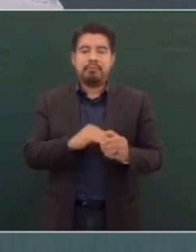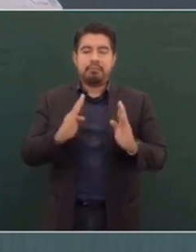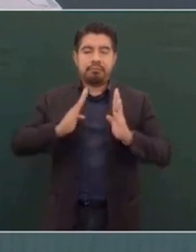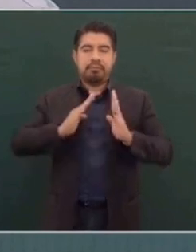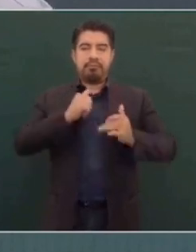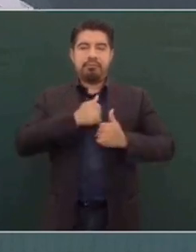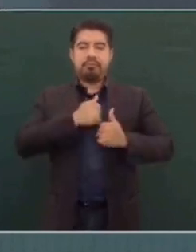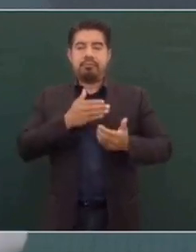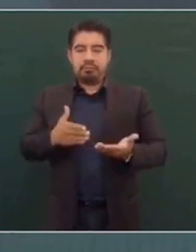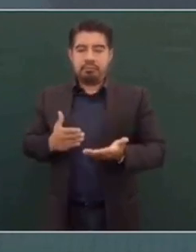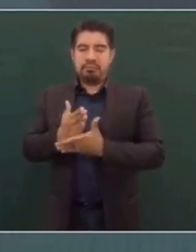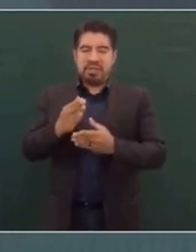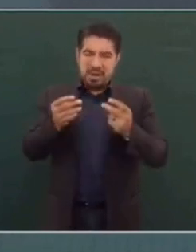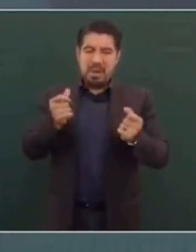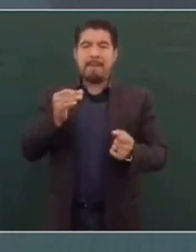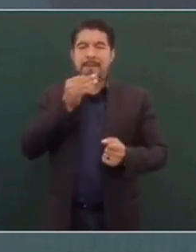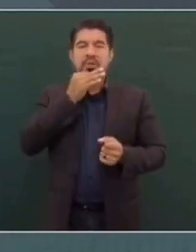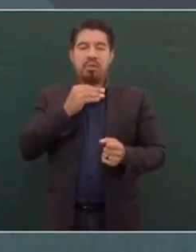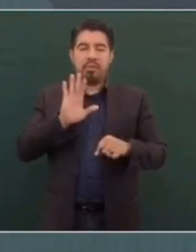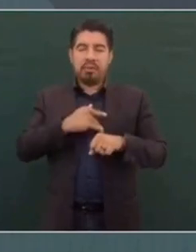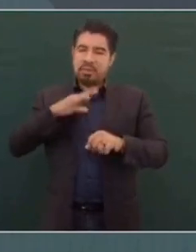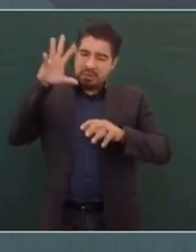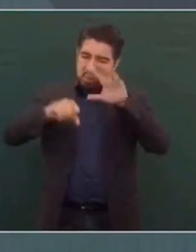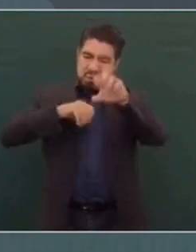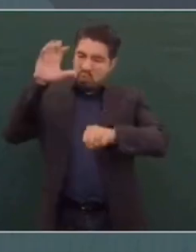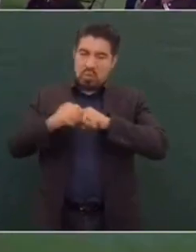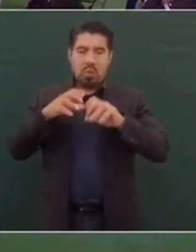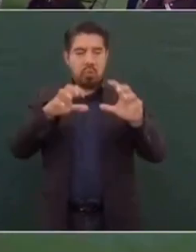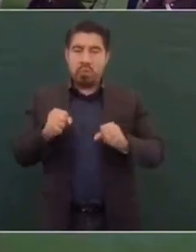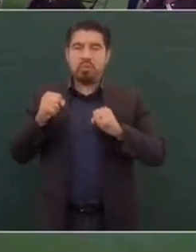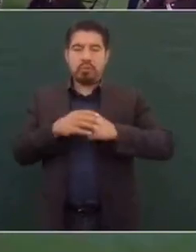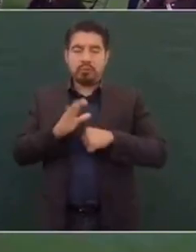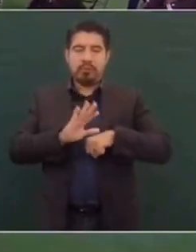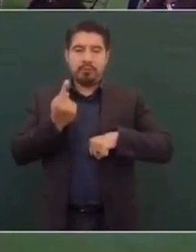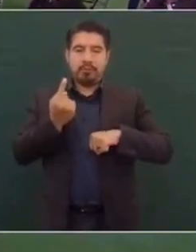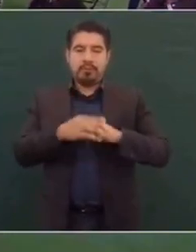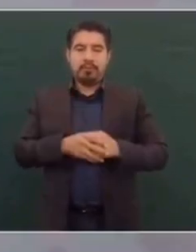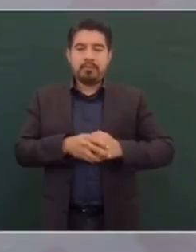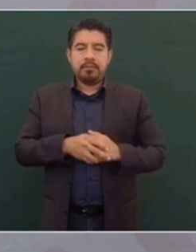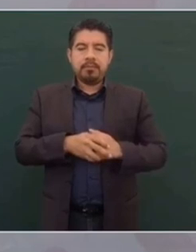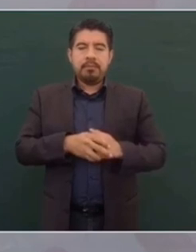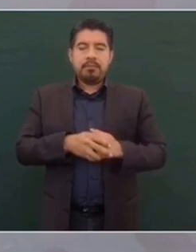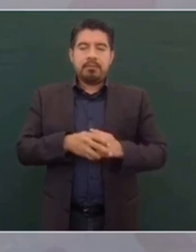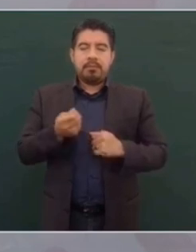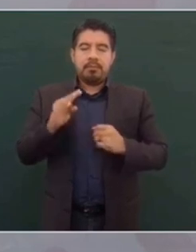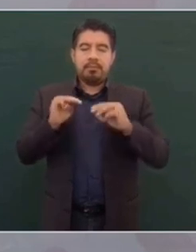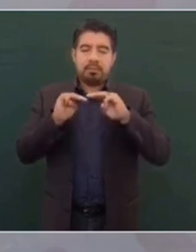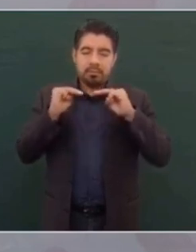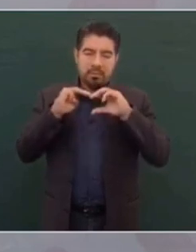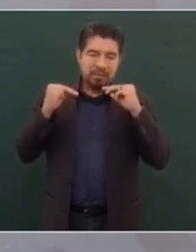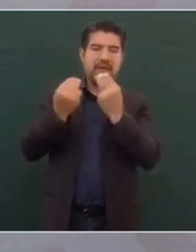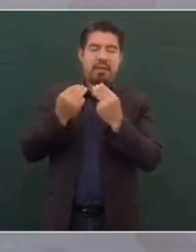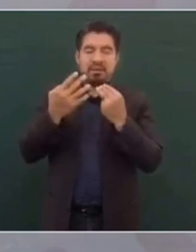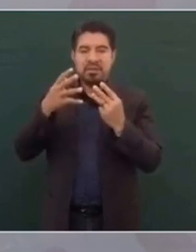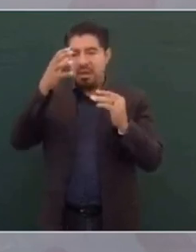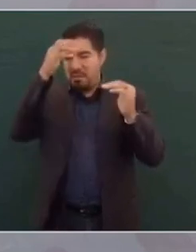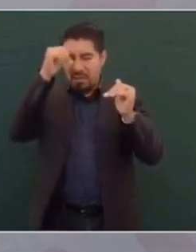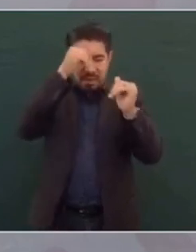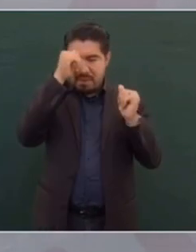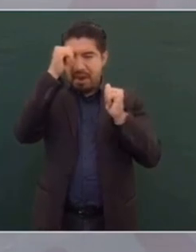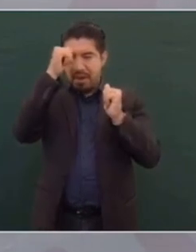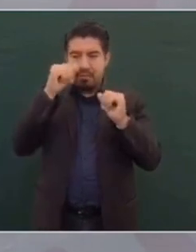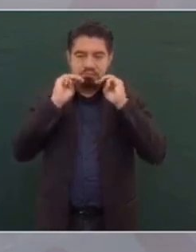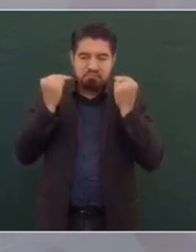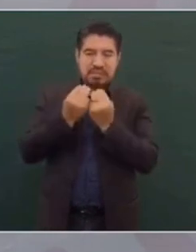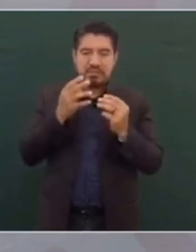ejército pronto para el decomiso, porque los narcotraficantes tienen acuerdos en esas